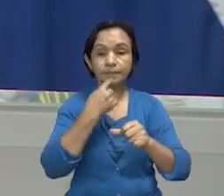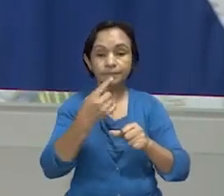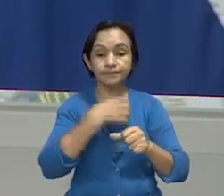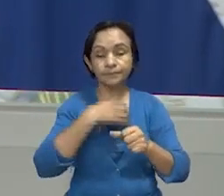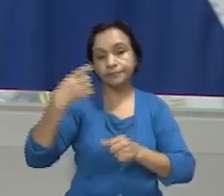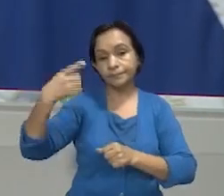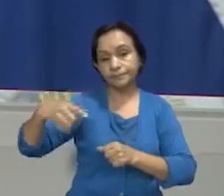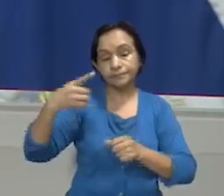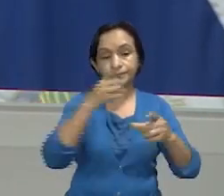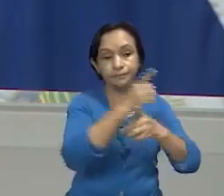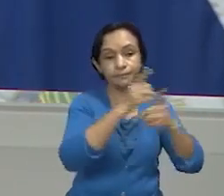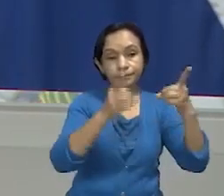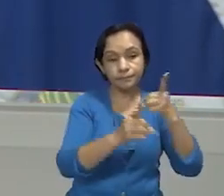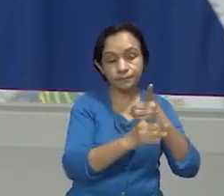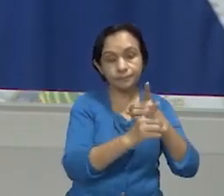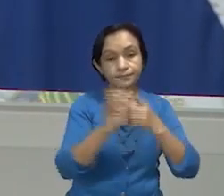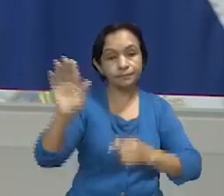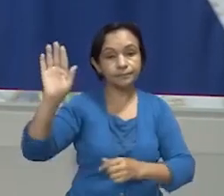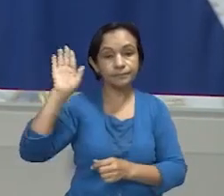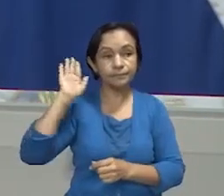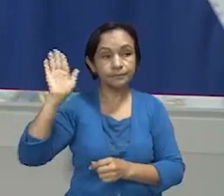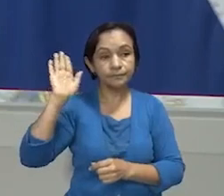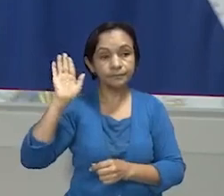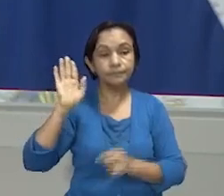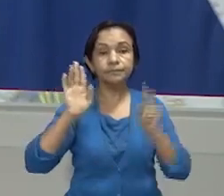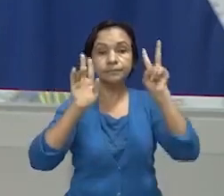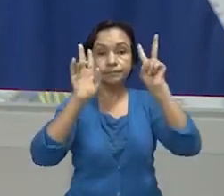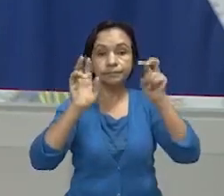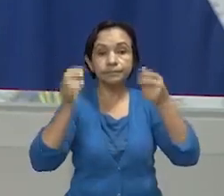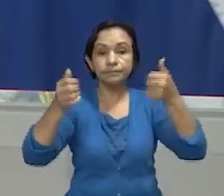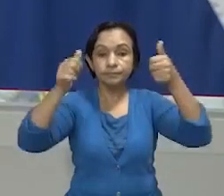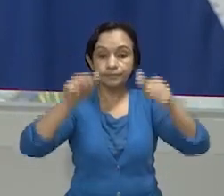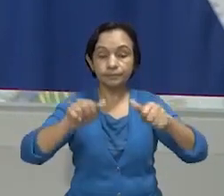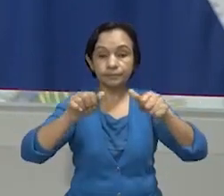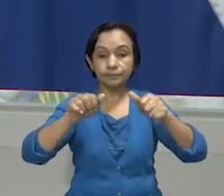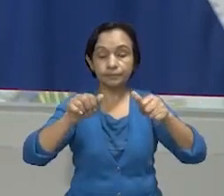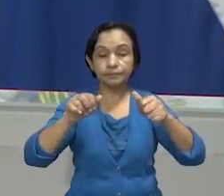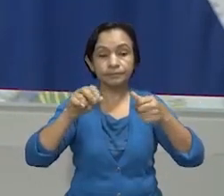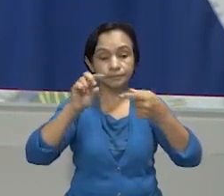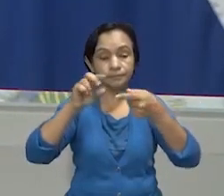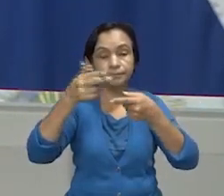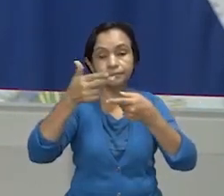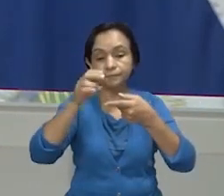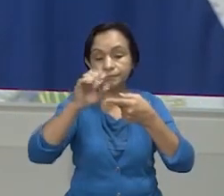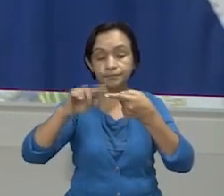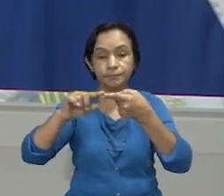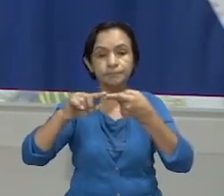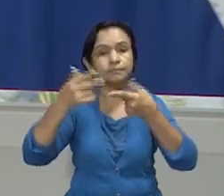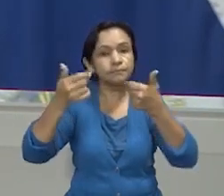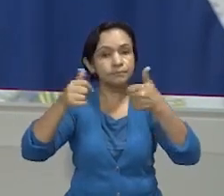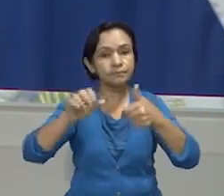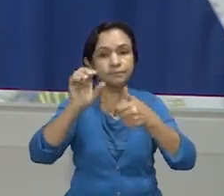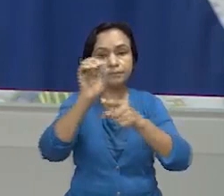sus derechos, obligaciones y compromisos en virtud del acuerdo de Marrakech, por el que se establece